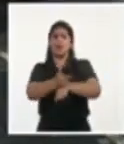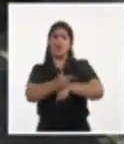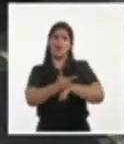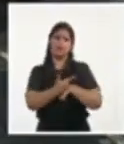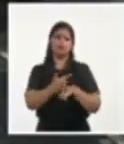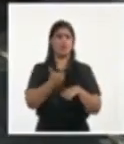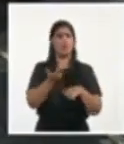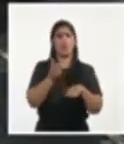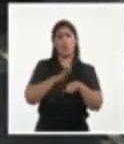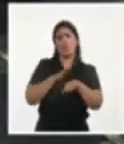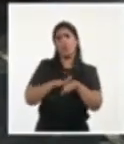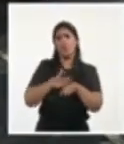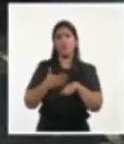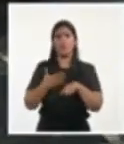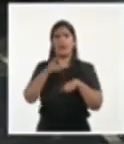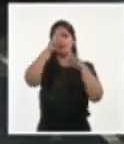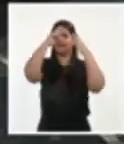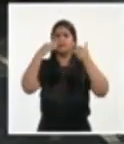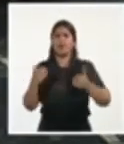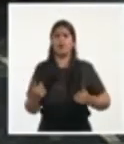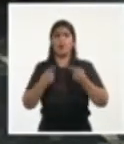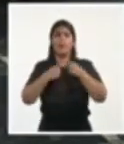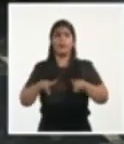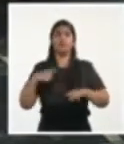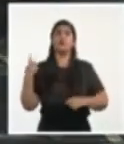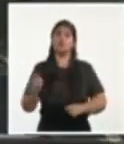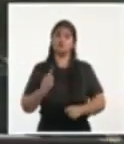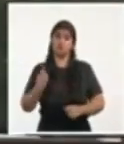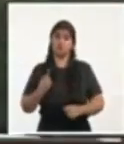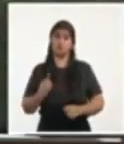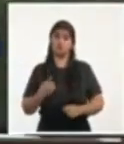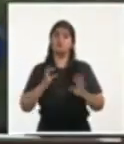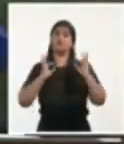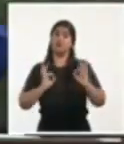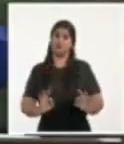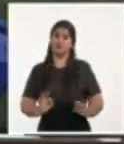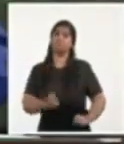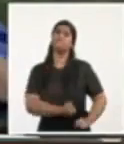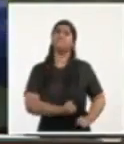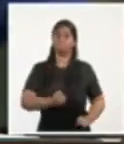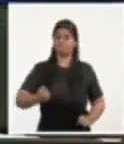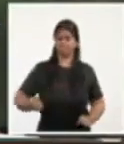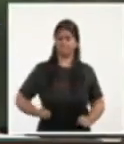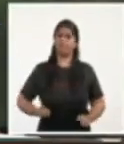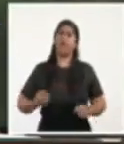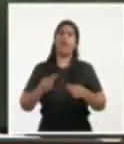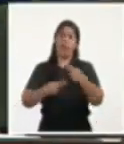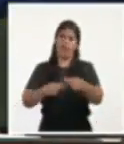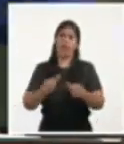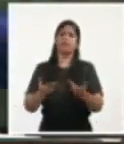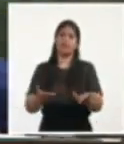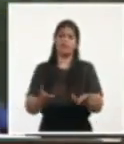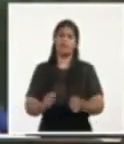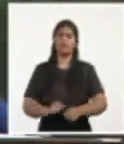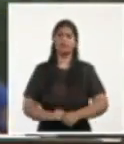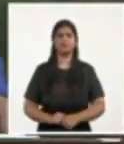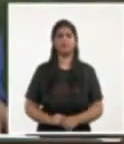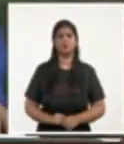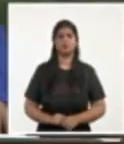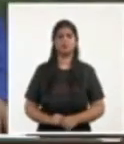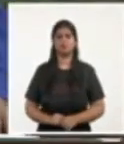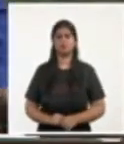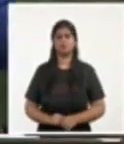explicado una parte del vaso. Vamos a explicar. Si no hubiéramos hecho todo lo que hemos hecho, esas cifras serían